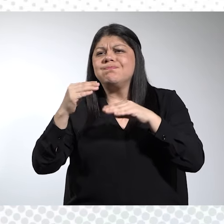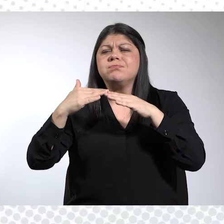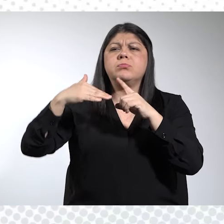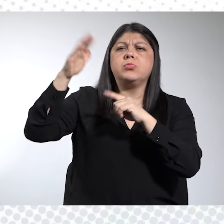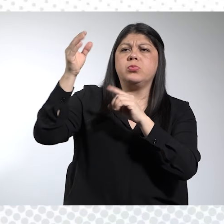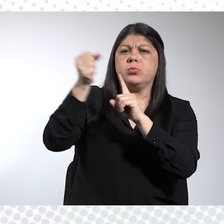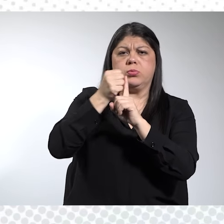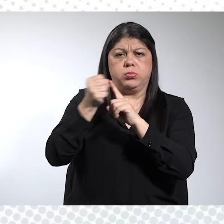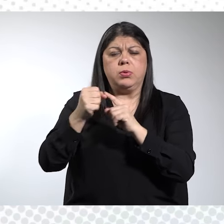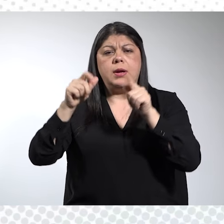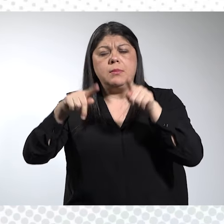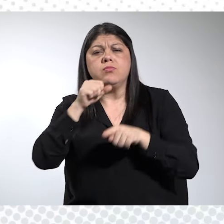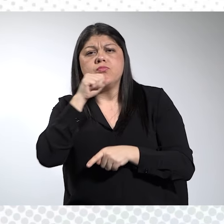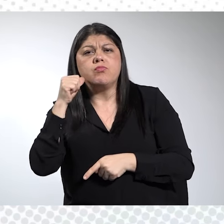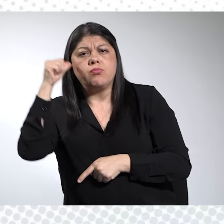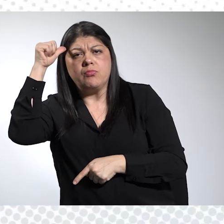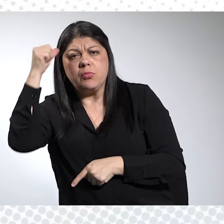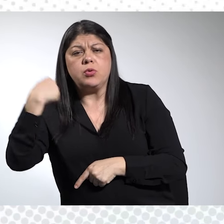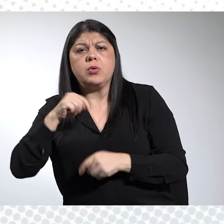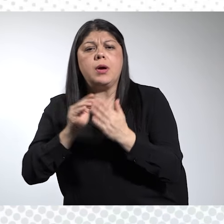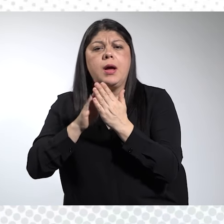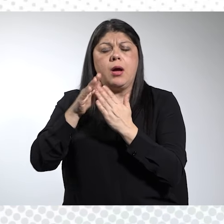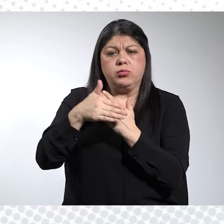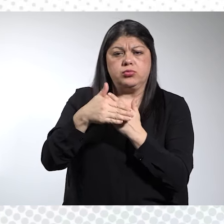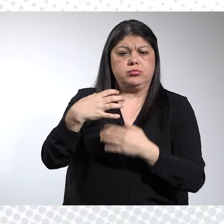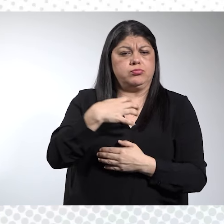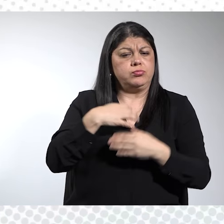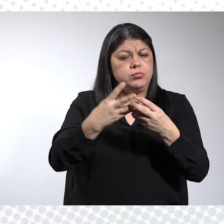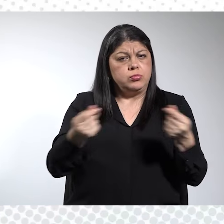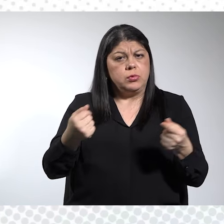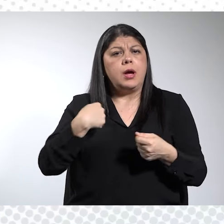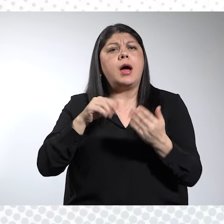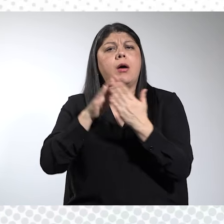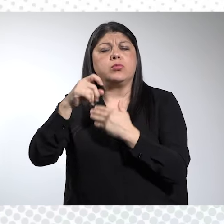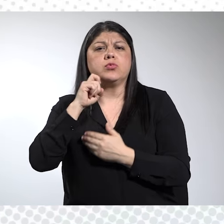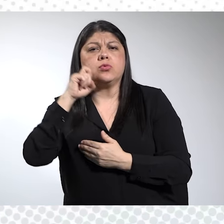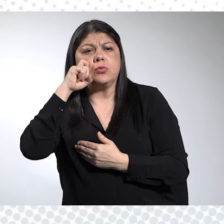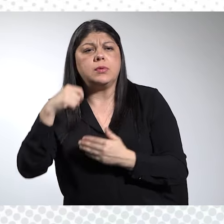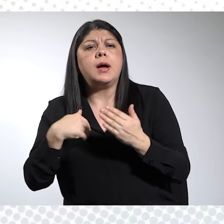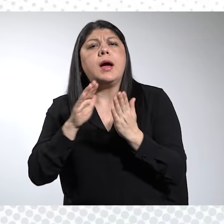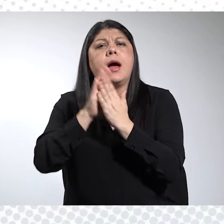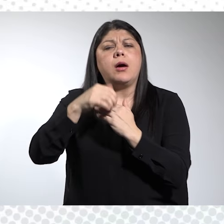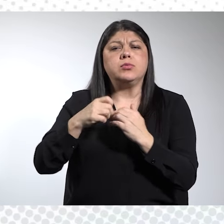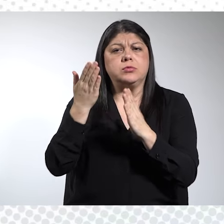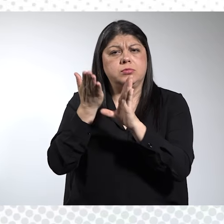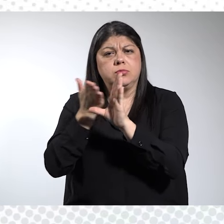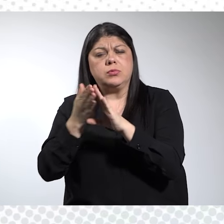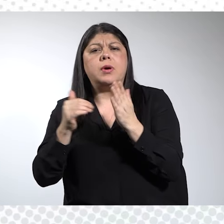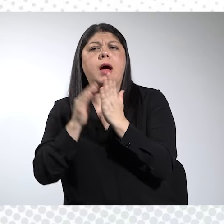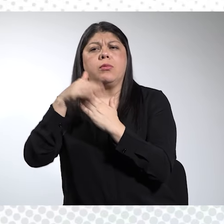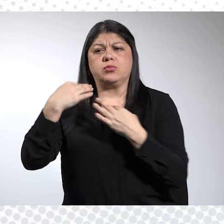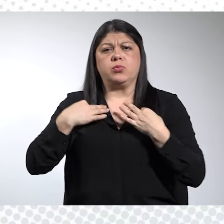índices de violencia a persona adulta mayor, hablamos de abuso patrimonial, hablamos de abuso sexual, abuso psicológico,